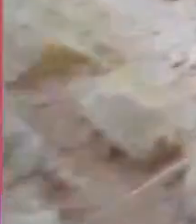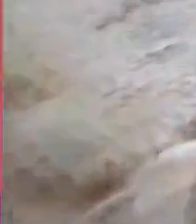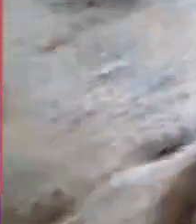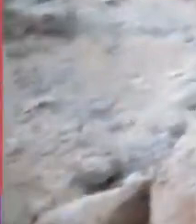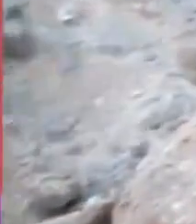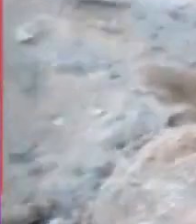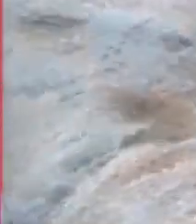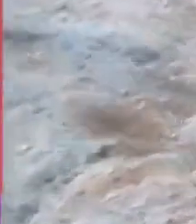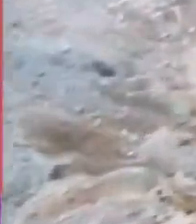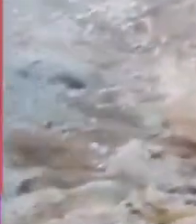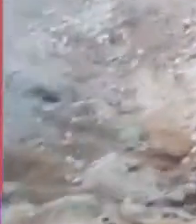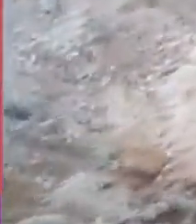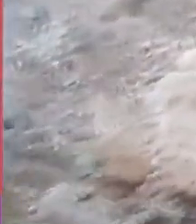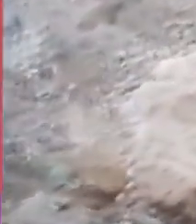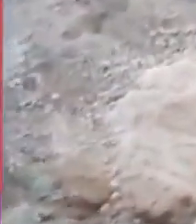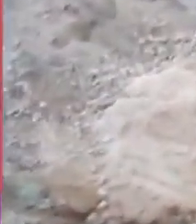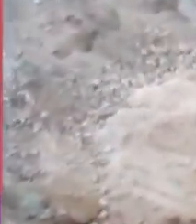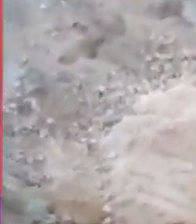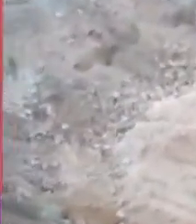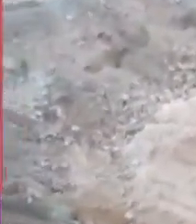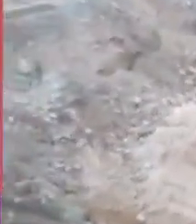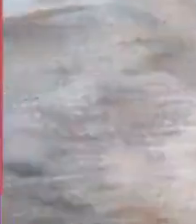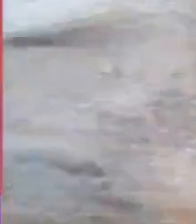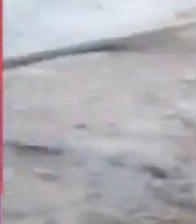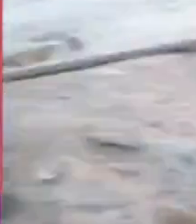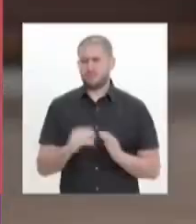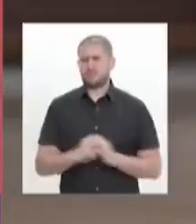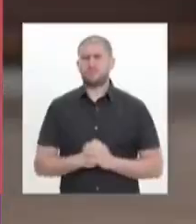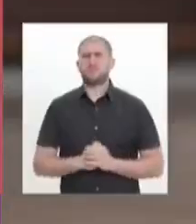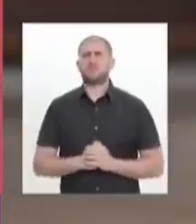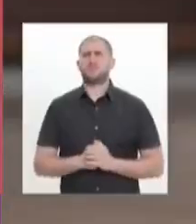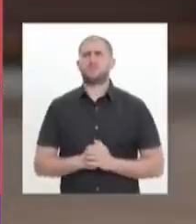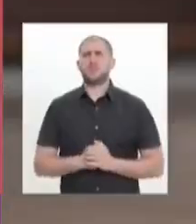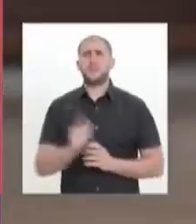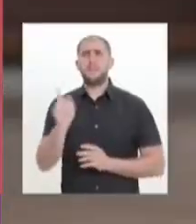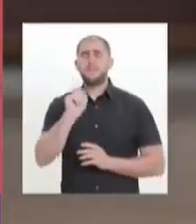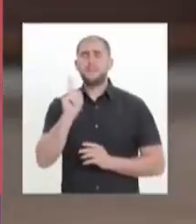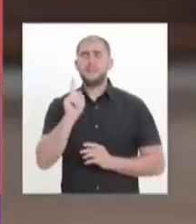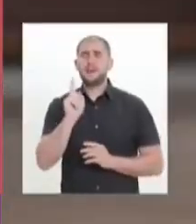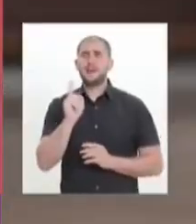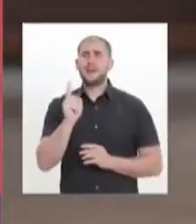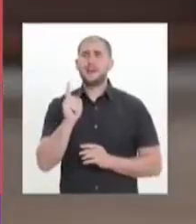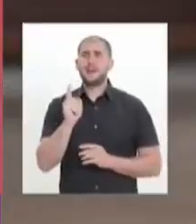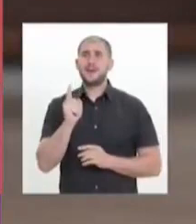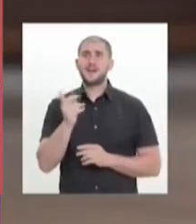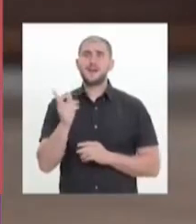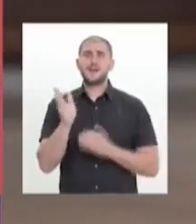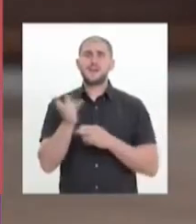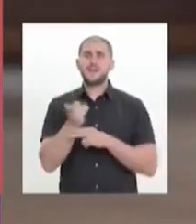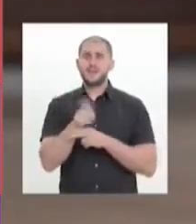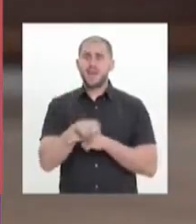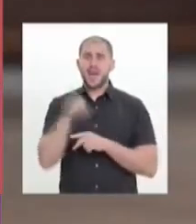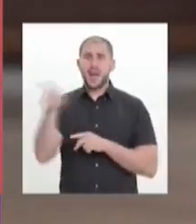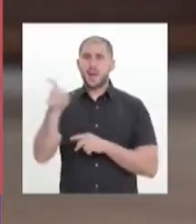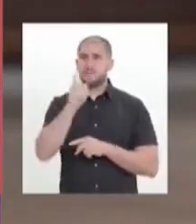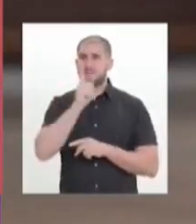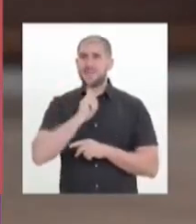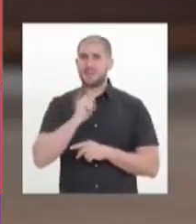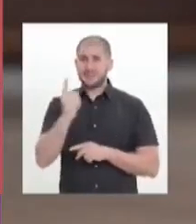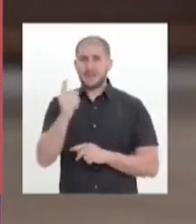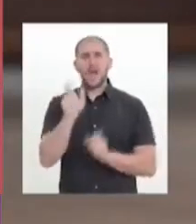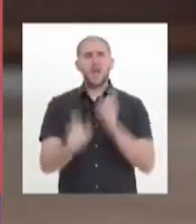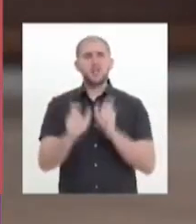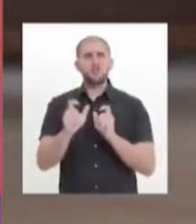son muy difíciles de controlar. Lo mejor sería que ya definitivamente los aliados Ujú. de Israel